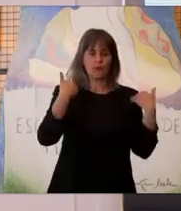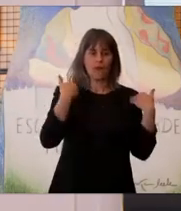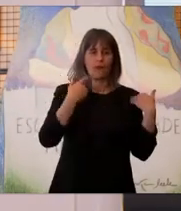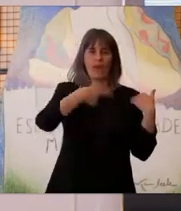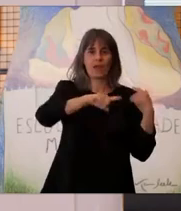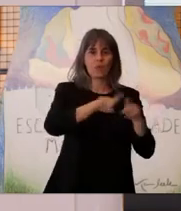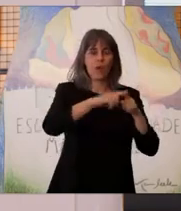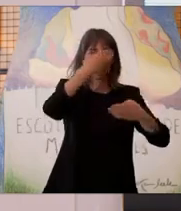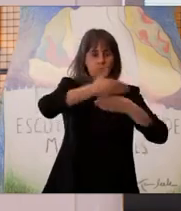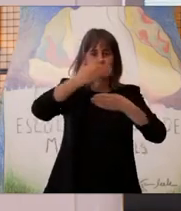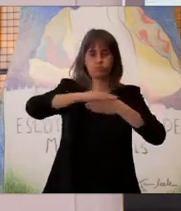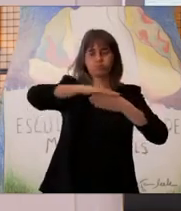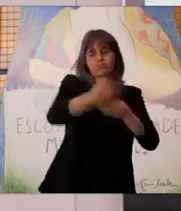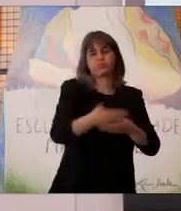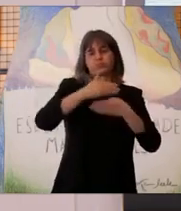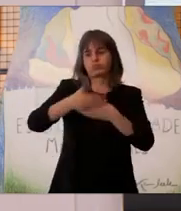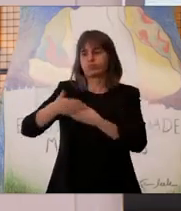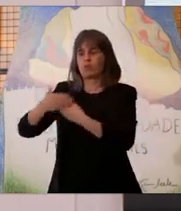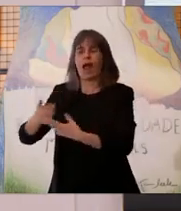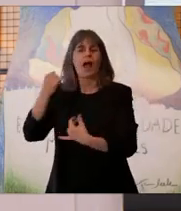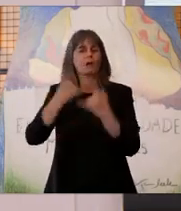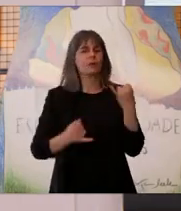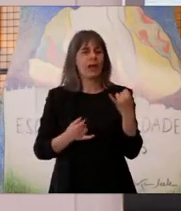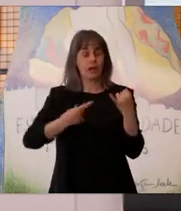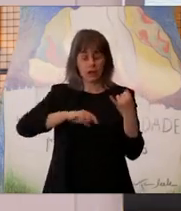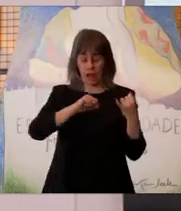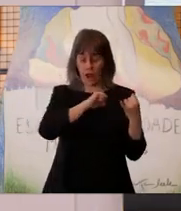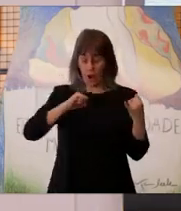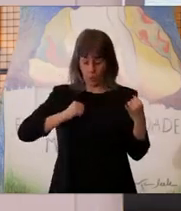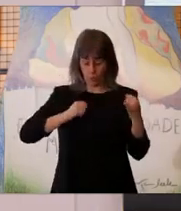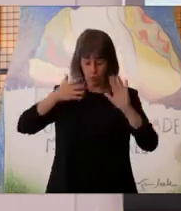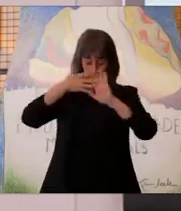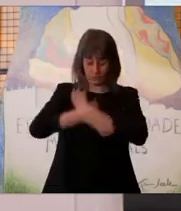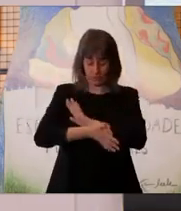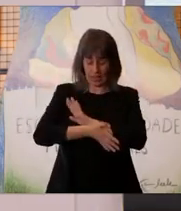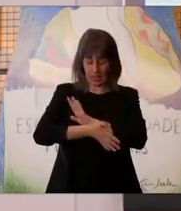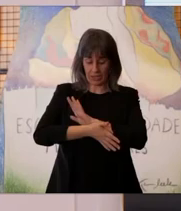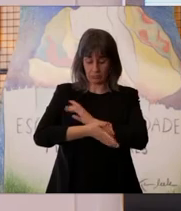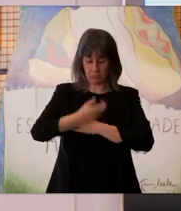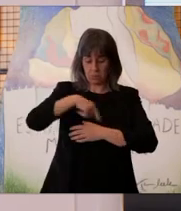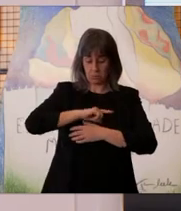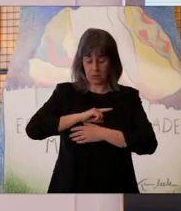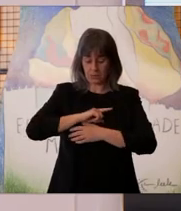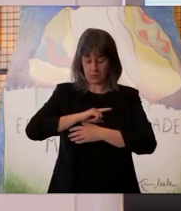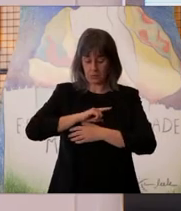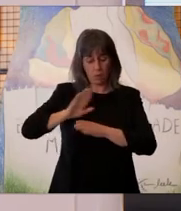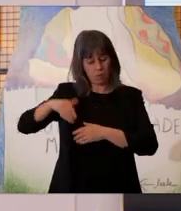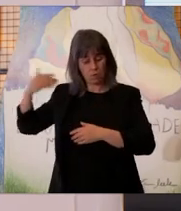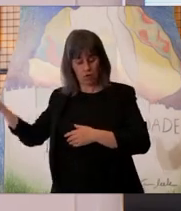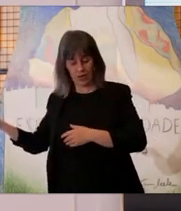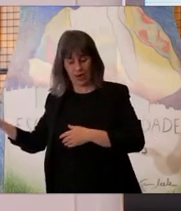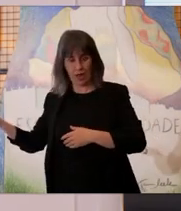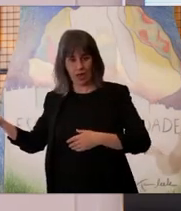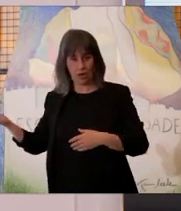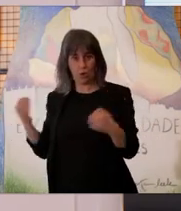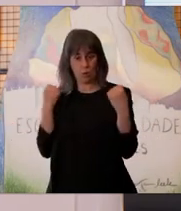Al final nos estamos definiendo como si la normalidad no fuese que el poder les